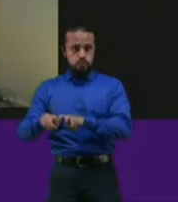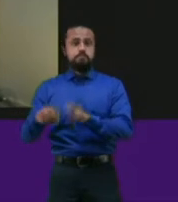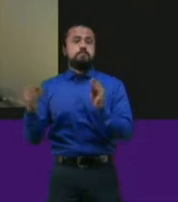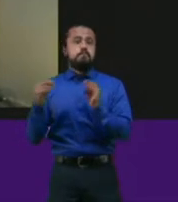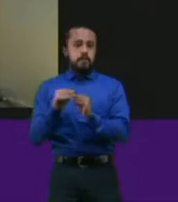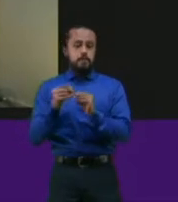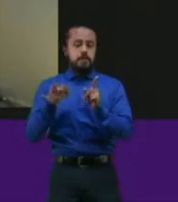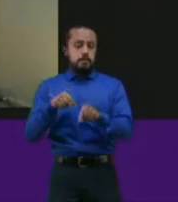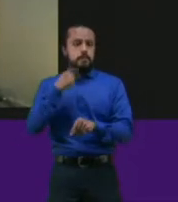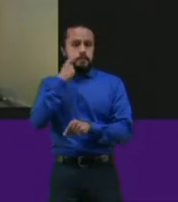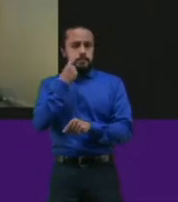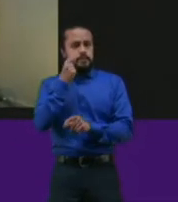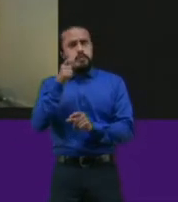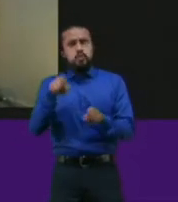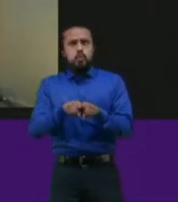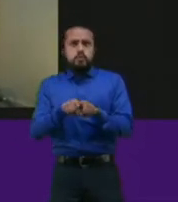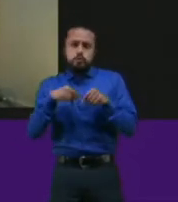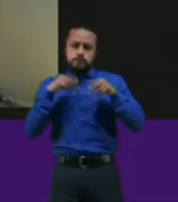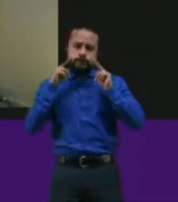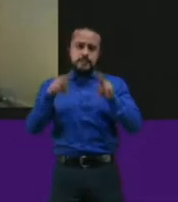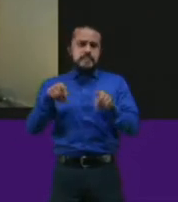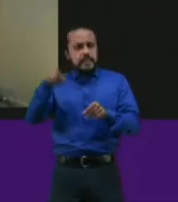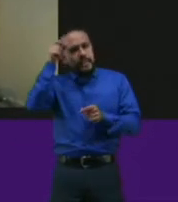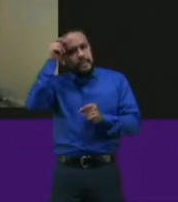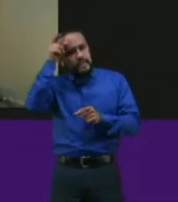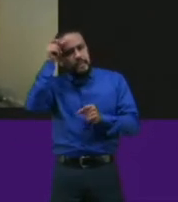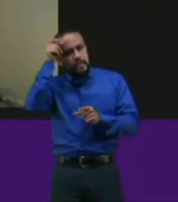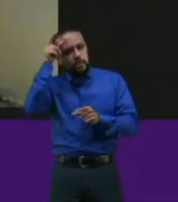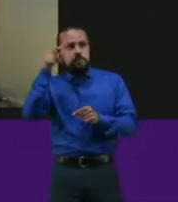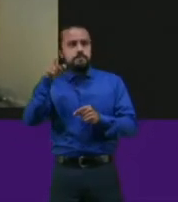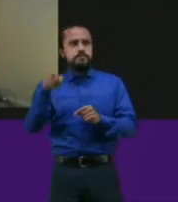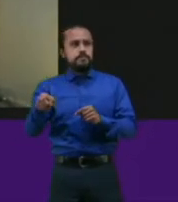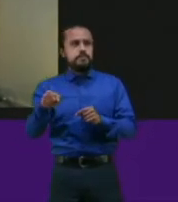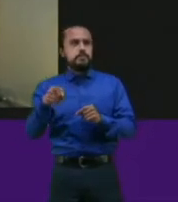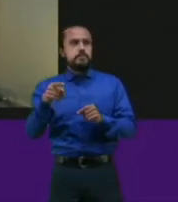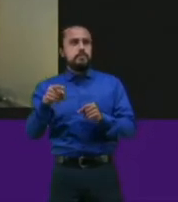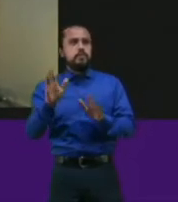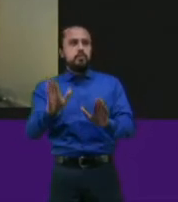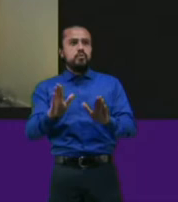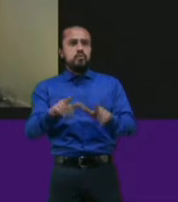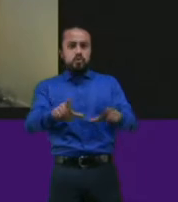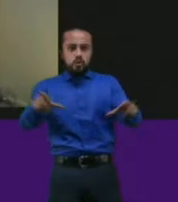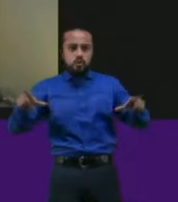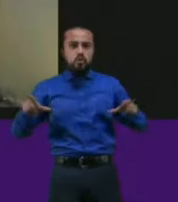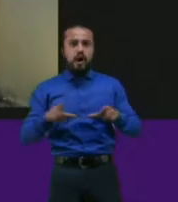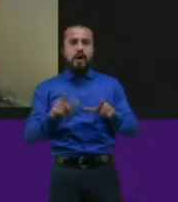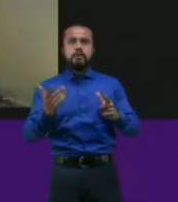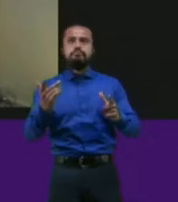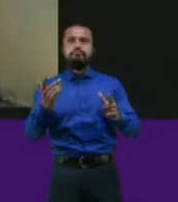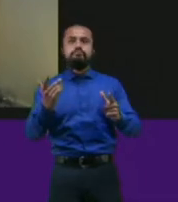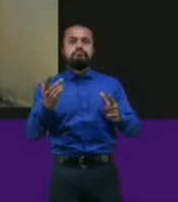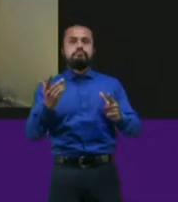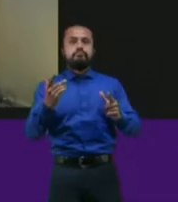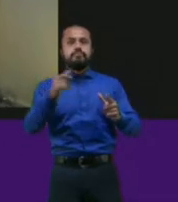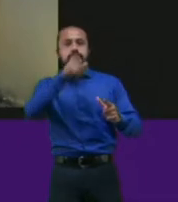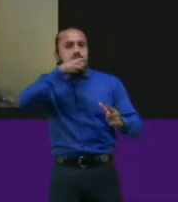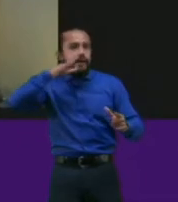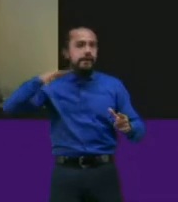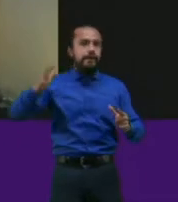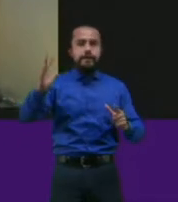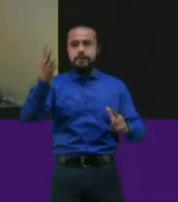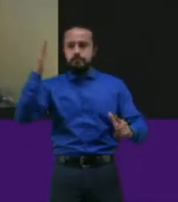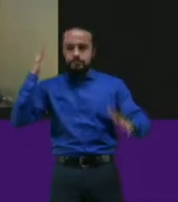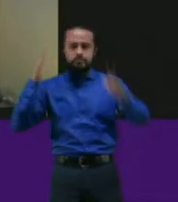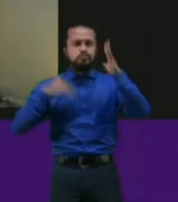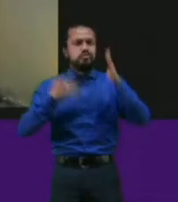como entendiendo parte de lo que viene del campo y ahí tuve algunos aprendizajes. Después estuve